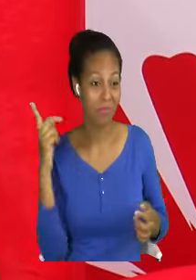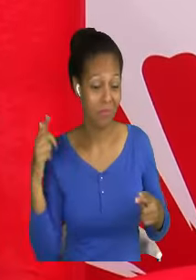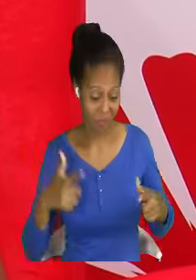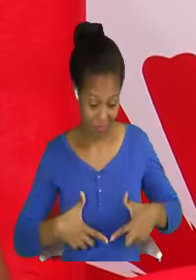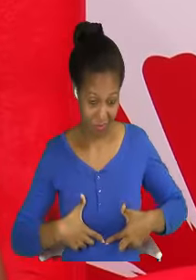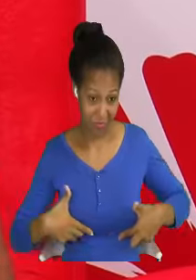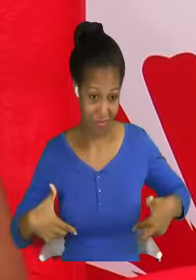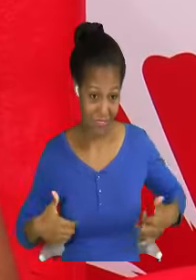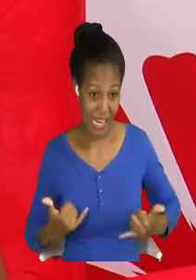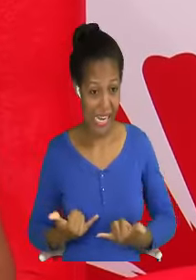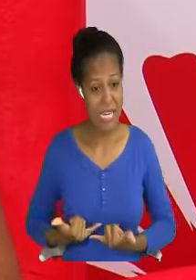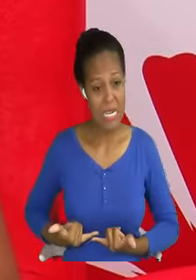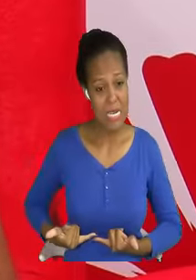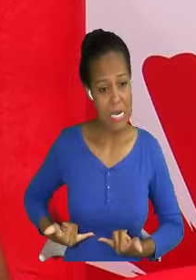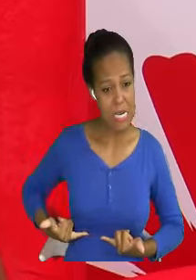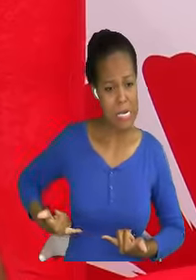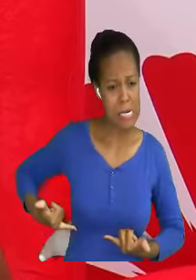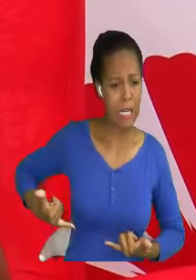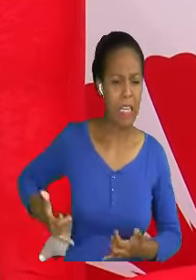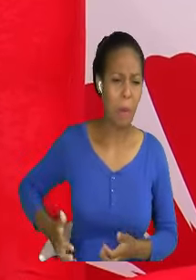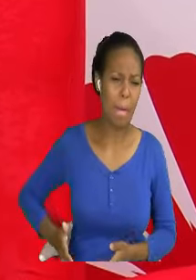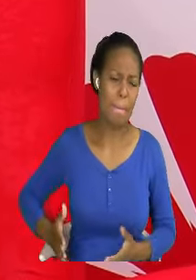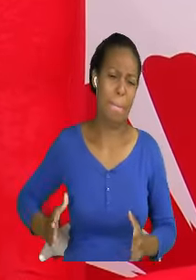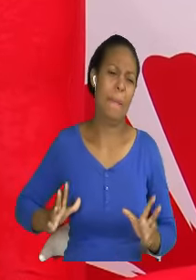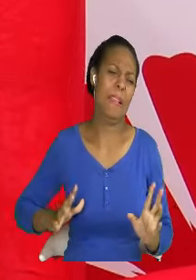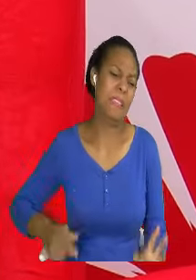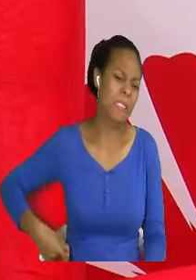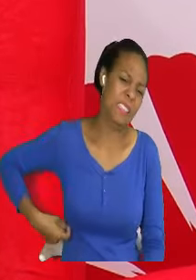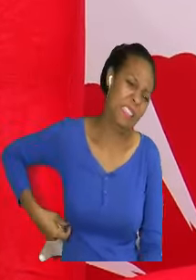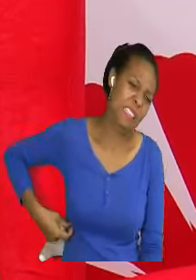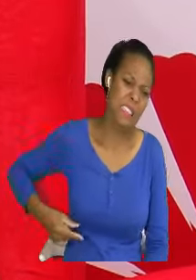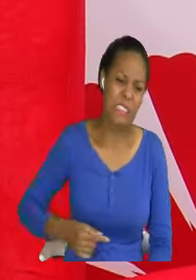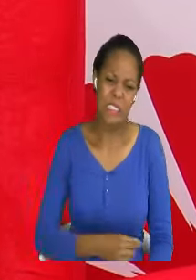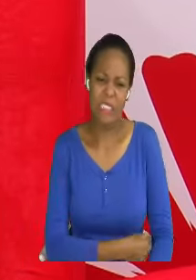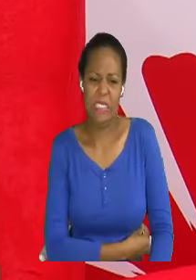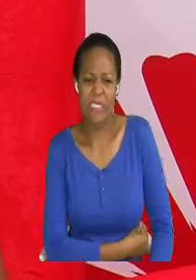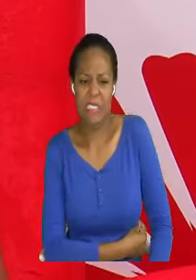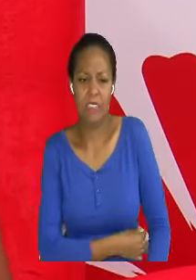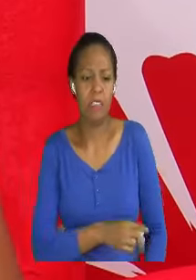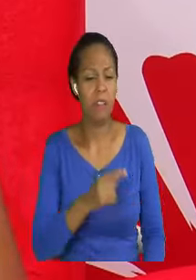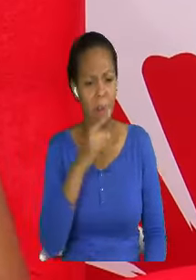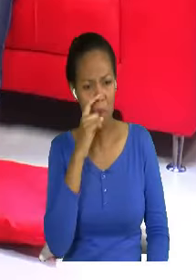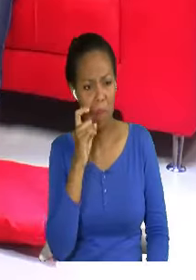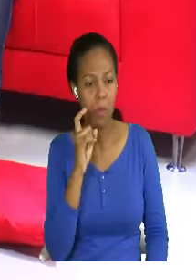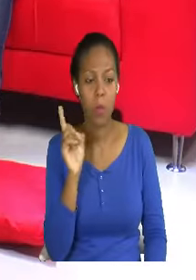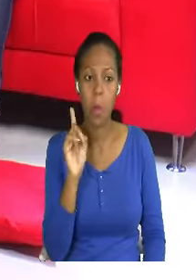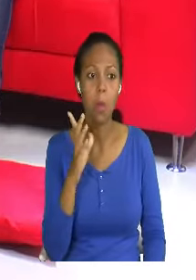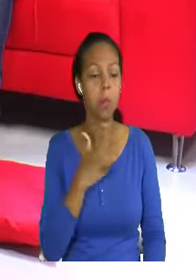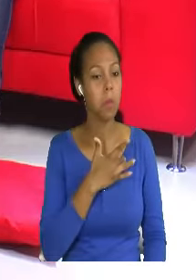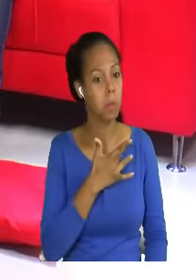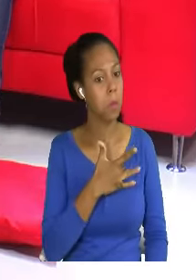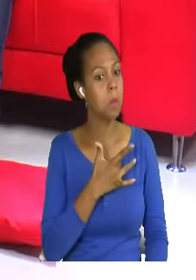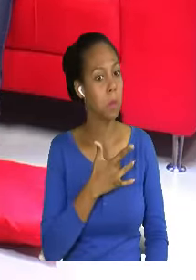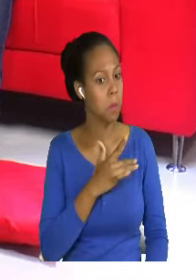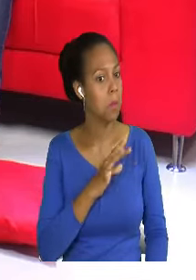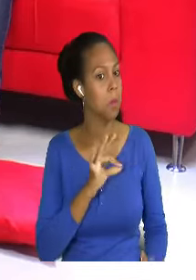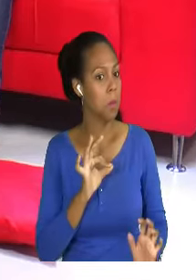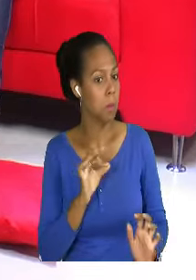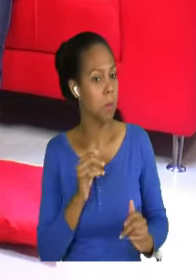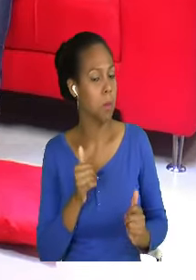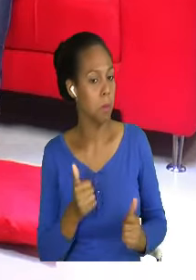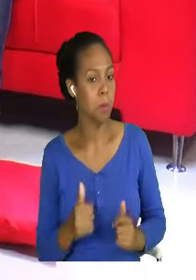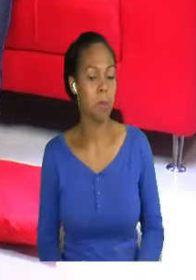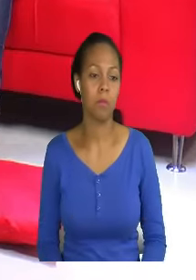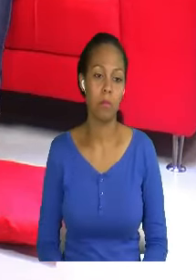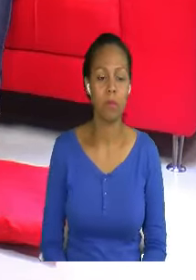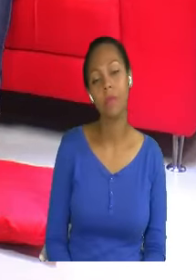que a veces incomoda, que aprieta un poquito, que pica por acá, nada, uno se siente de verdad muy cómodo. Ese es el plus que tenemos nosotros. Nuestros conjuntos,